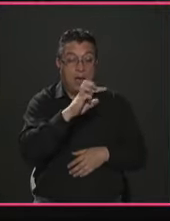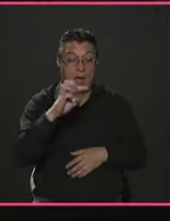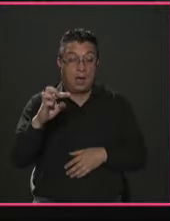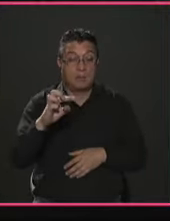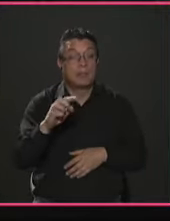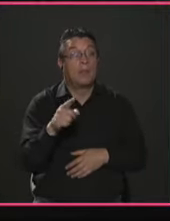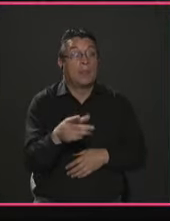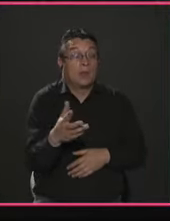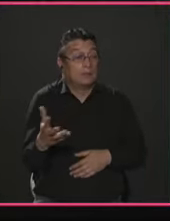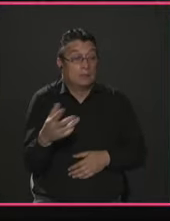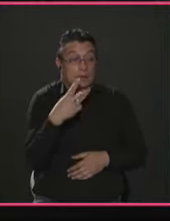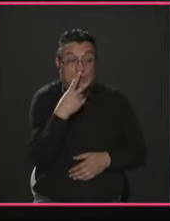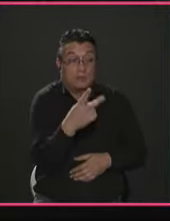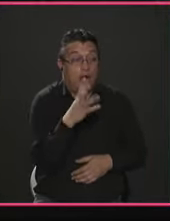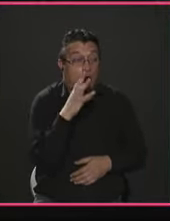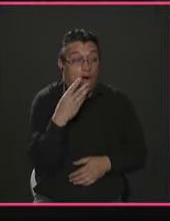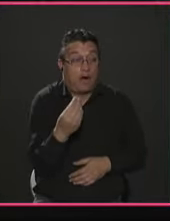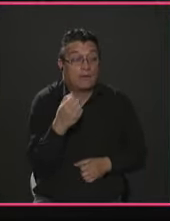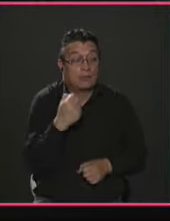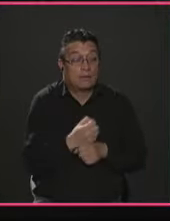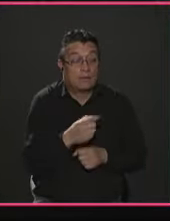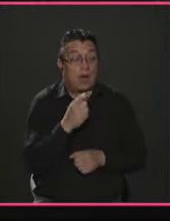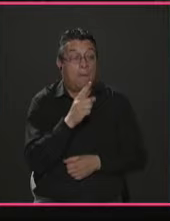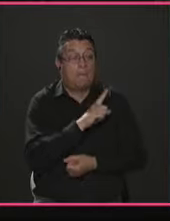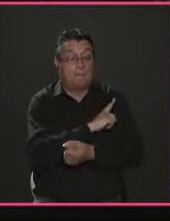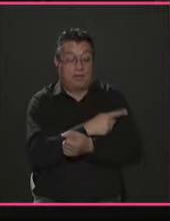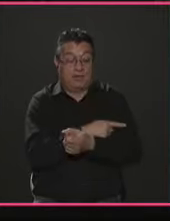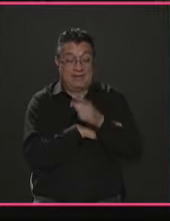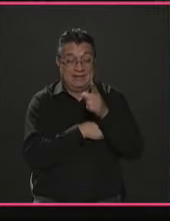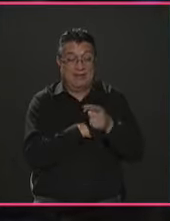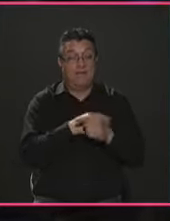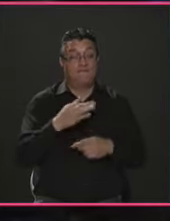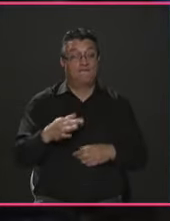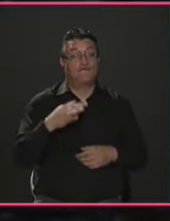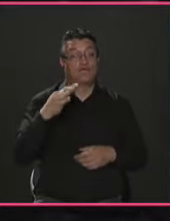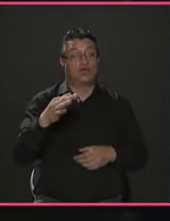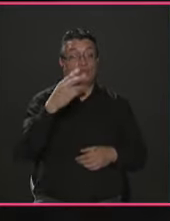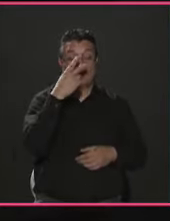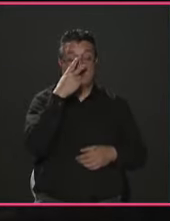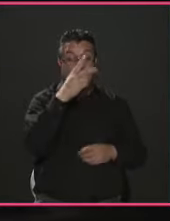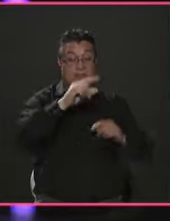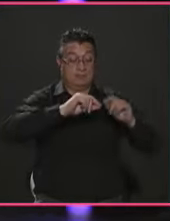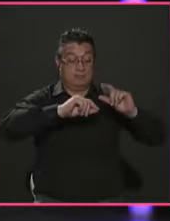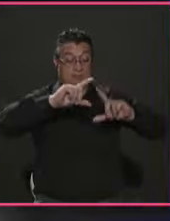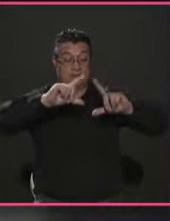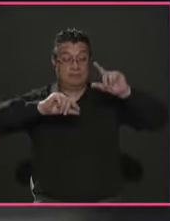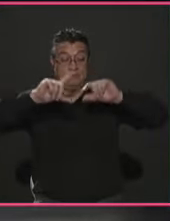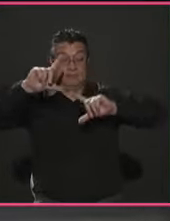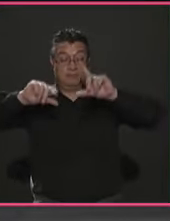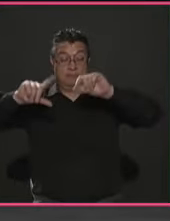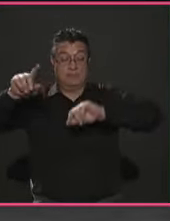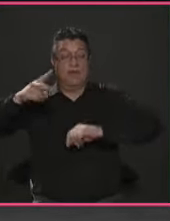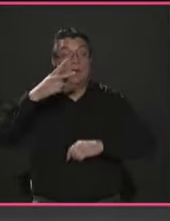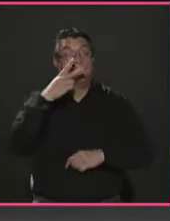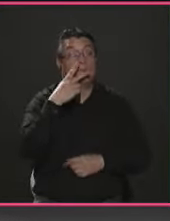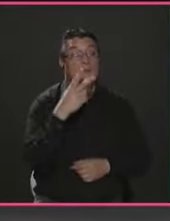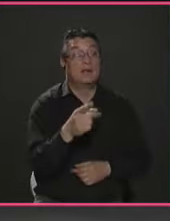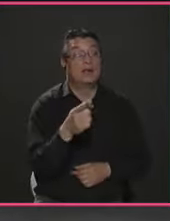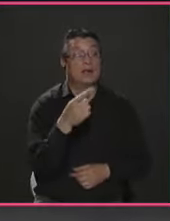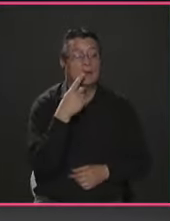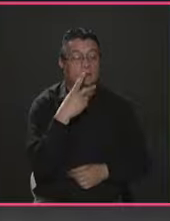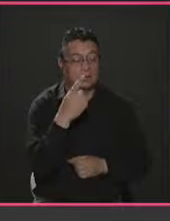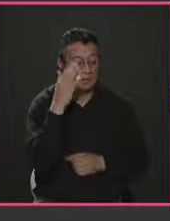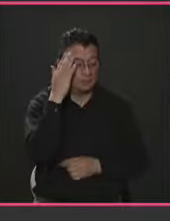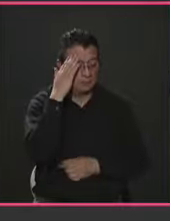y están así está en el poder de esto y esto es el futuro fíjense ustedes el gráfico que yo puse básicamente si fuera se acuerda que